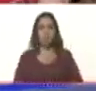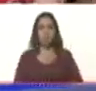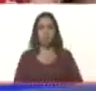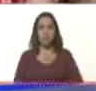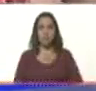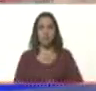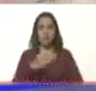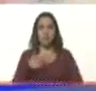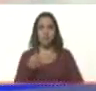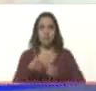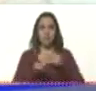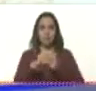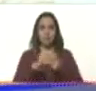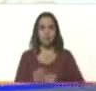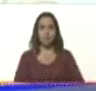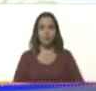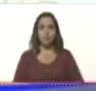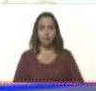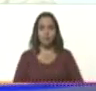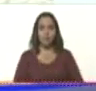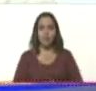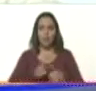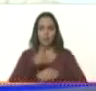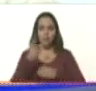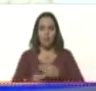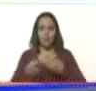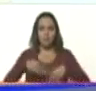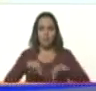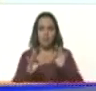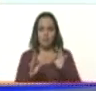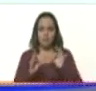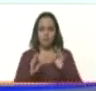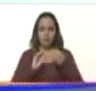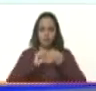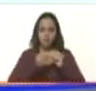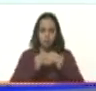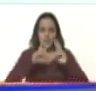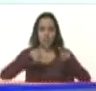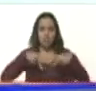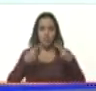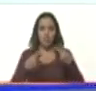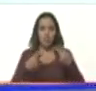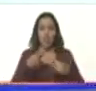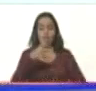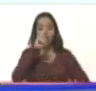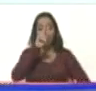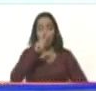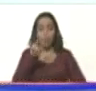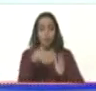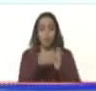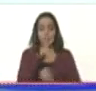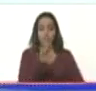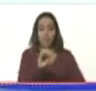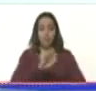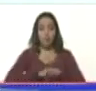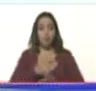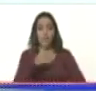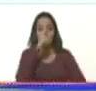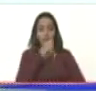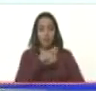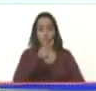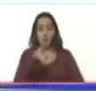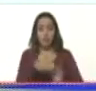preparar un plan especial de rectificación, renovación 2020, porque el año